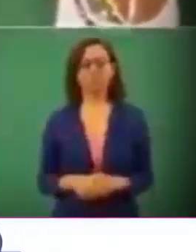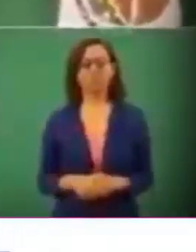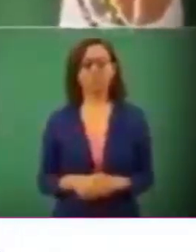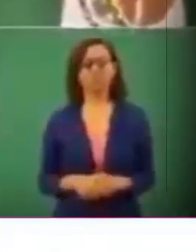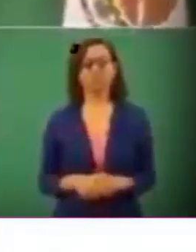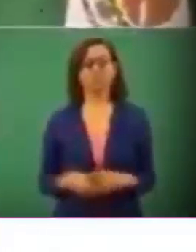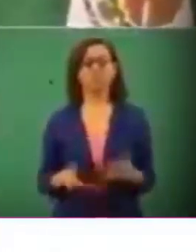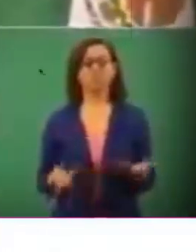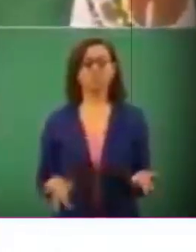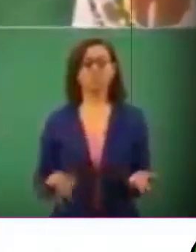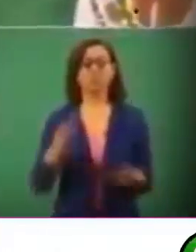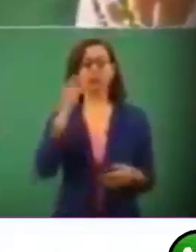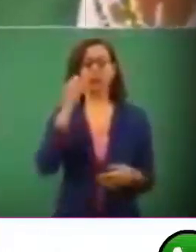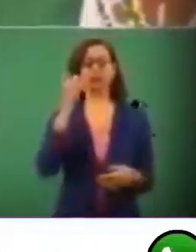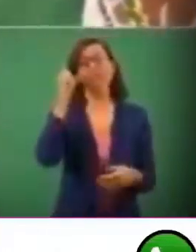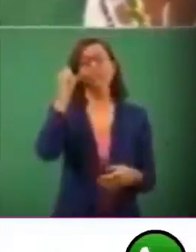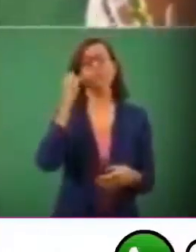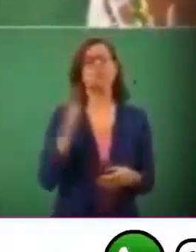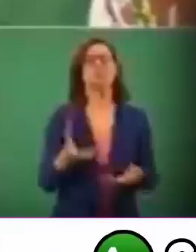un acuerdo,